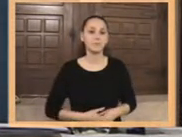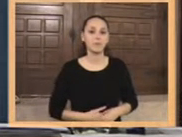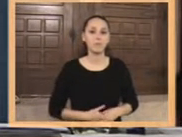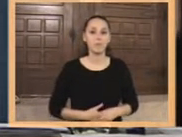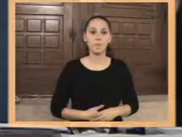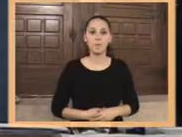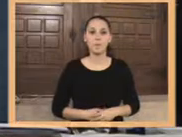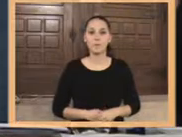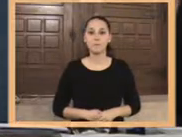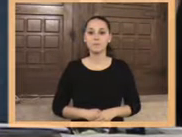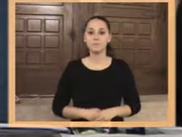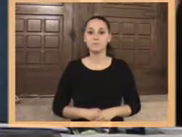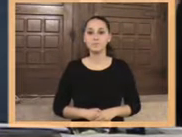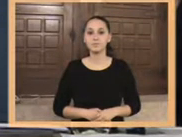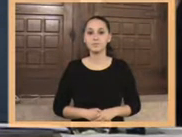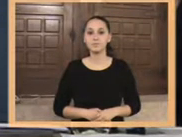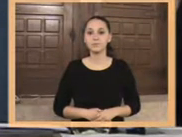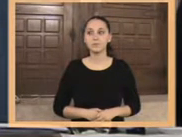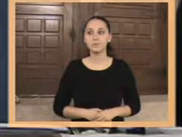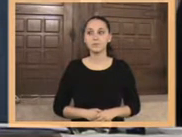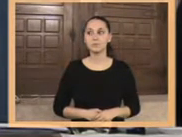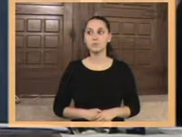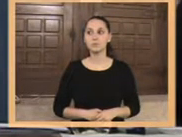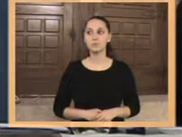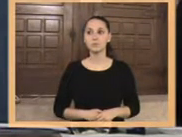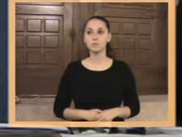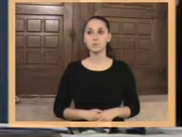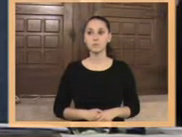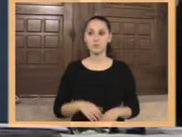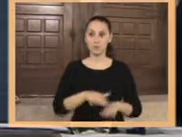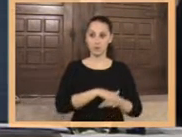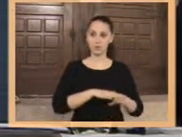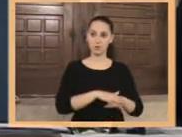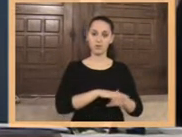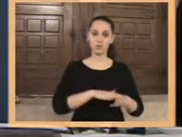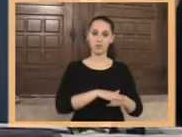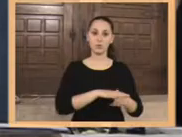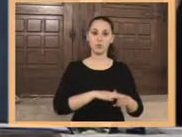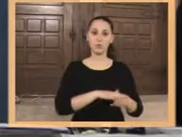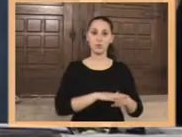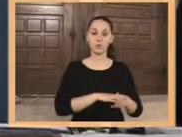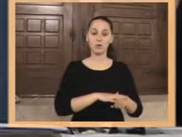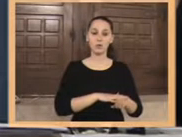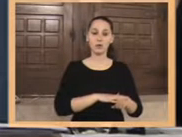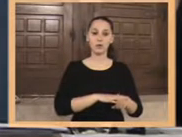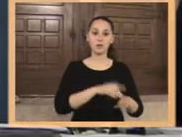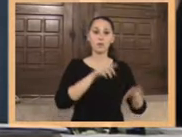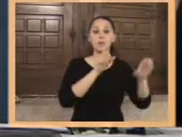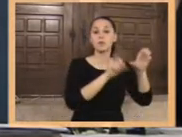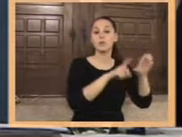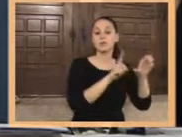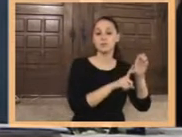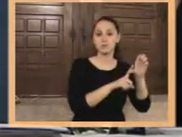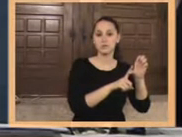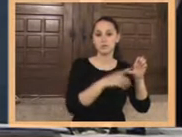es, vamos a considerarlo, casi un fraude legal. El Gobierno del señor Fernández Vara, conocedor de tales